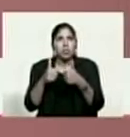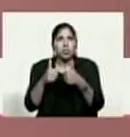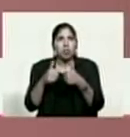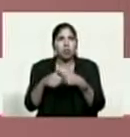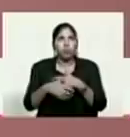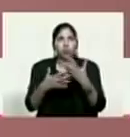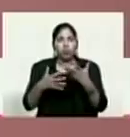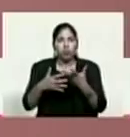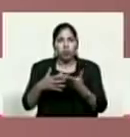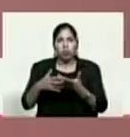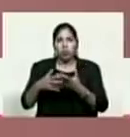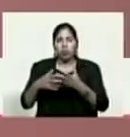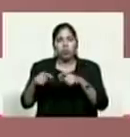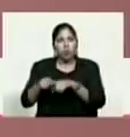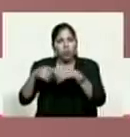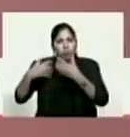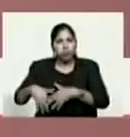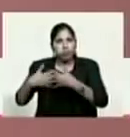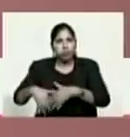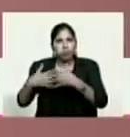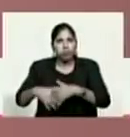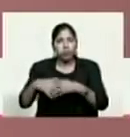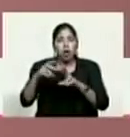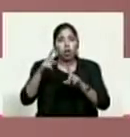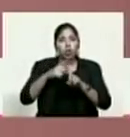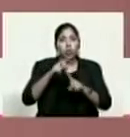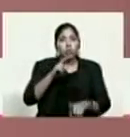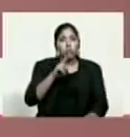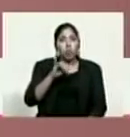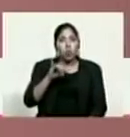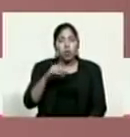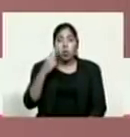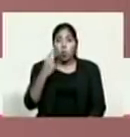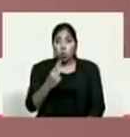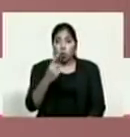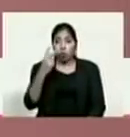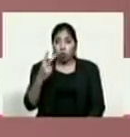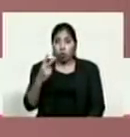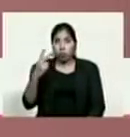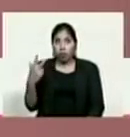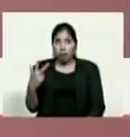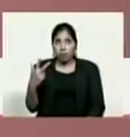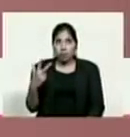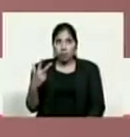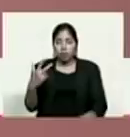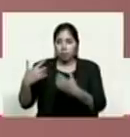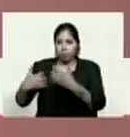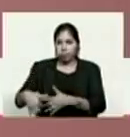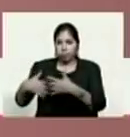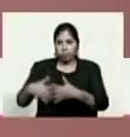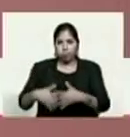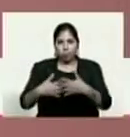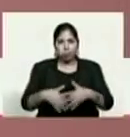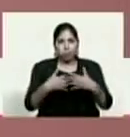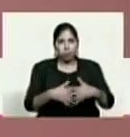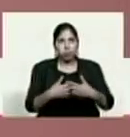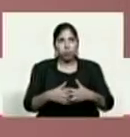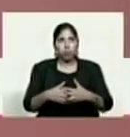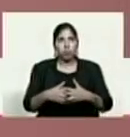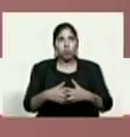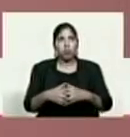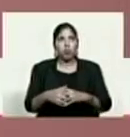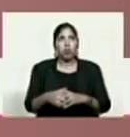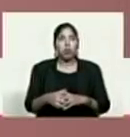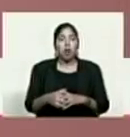sistemas Tuy 1, Tuy 2, Tuy 3 e Hinos Camatagua. En poco tiempo, Caracas, la Gran